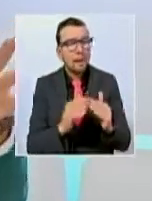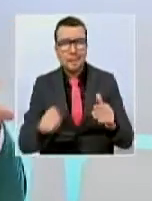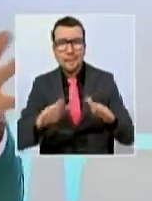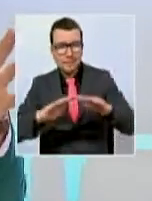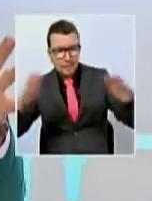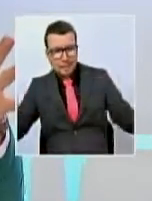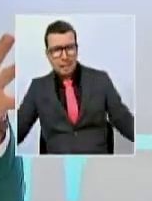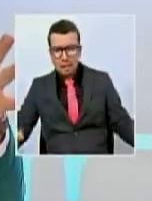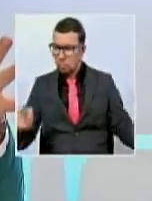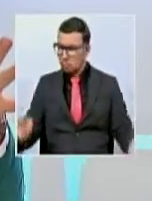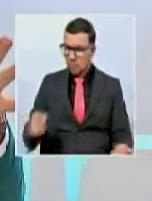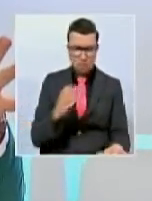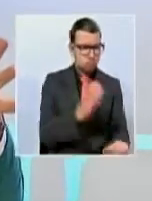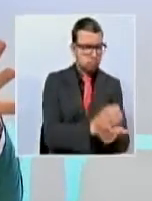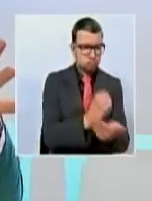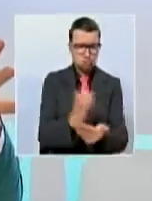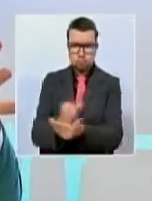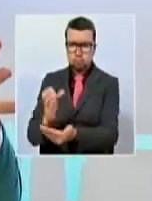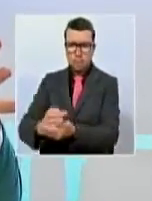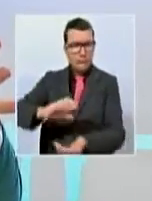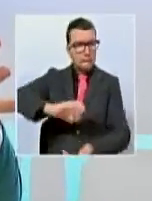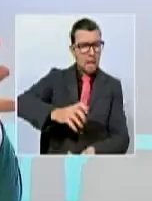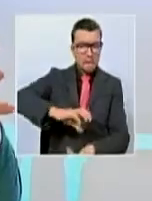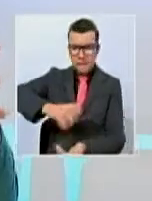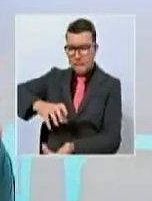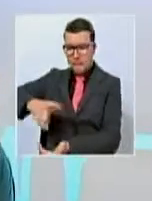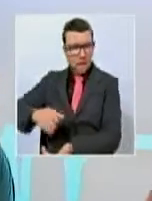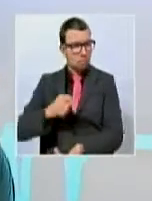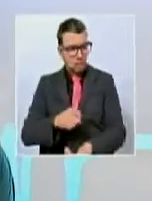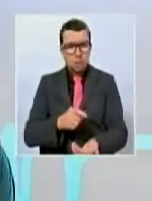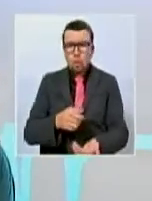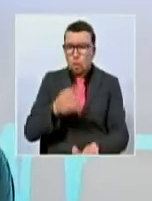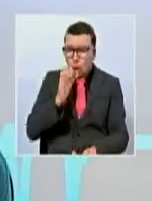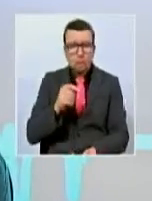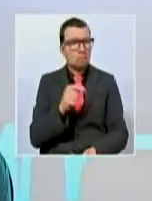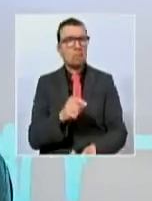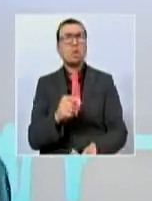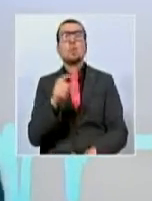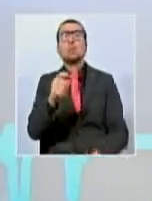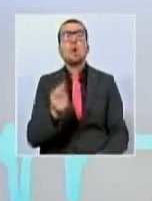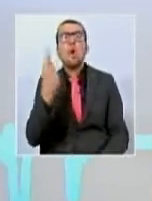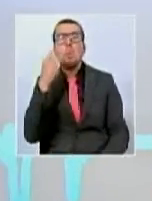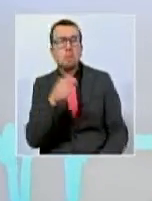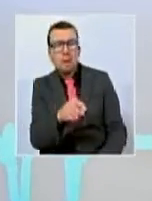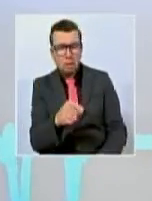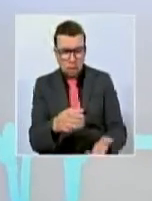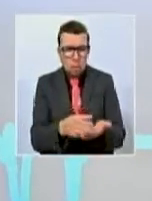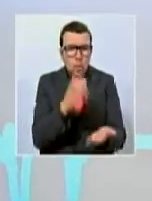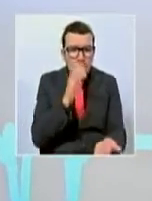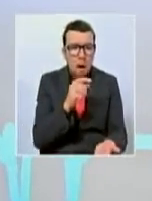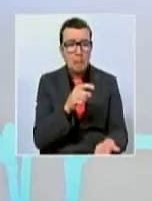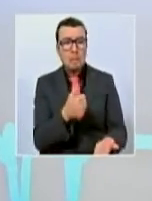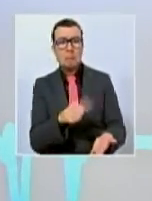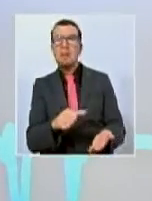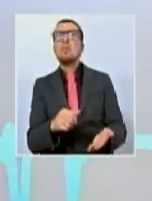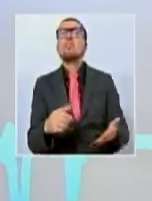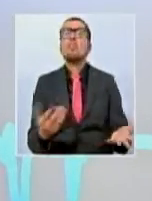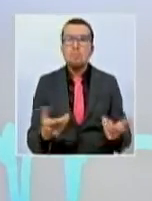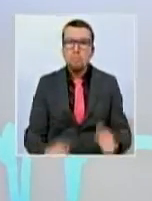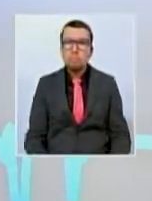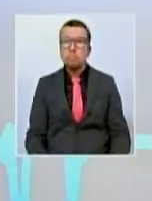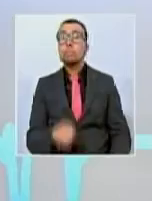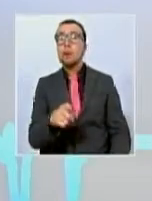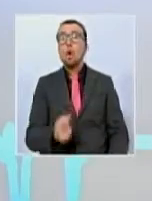nocheros frascos. Y ustedes, ¿cómo saben si lo que están tomando es bueno o malo? ¿Cómo